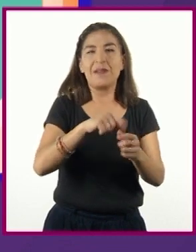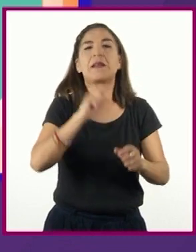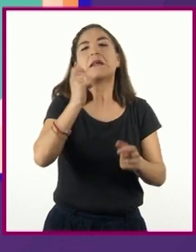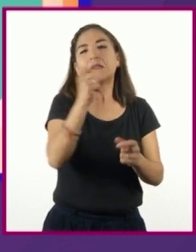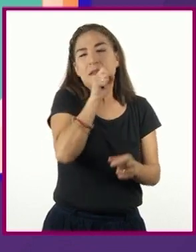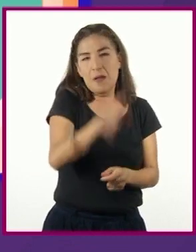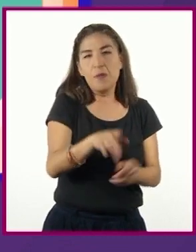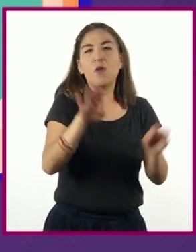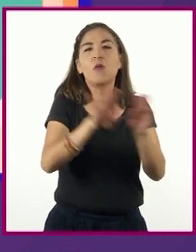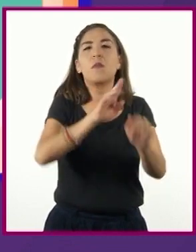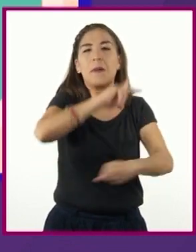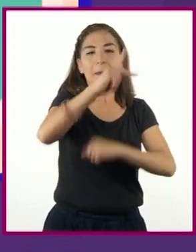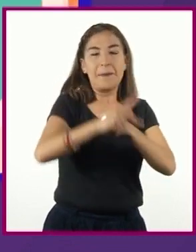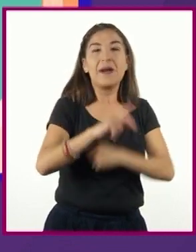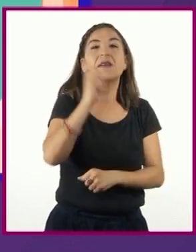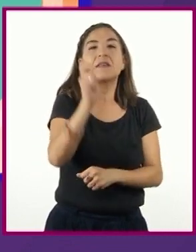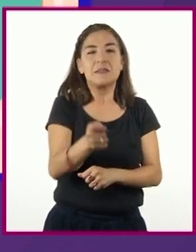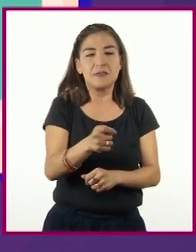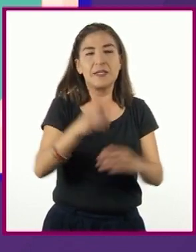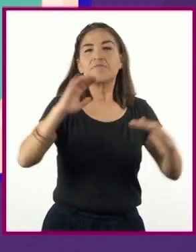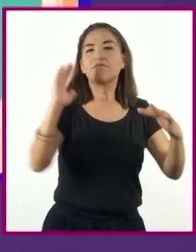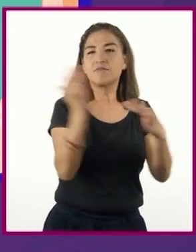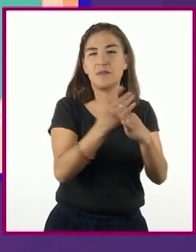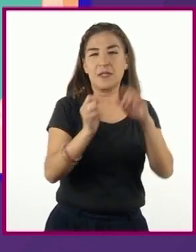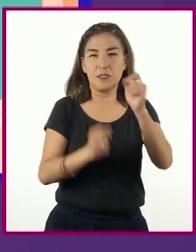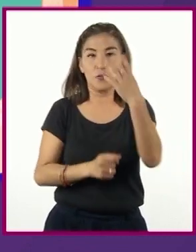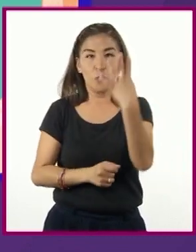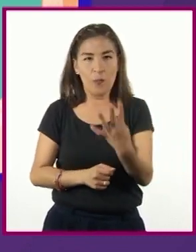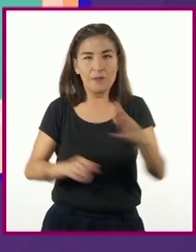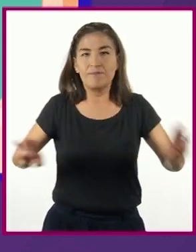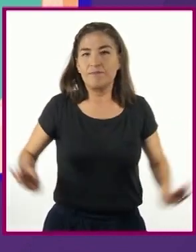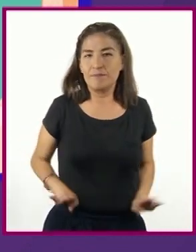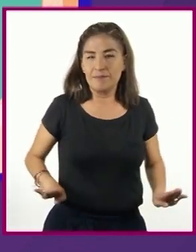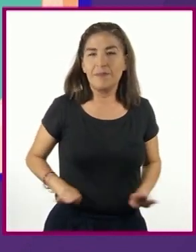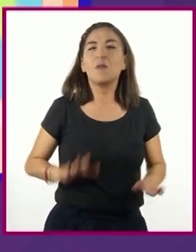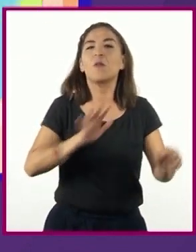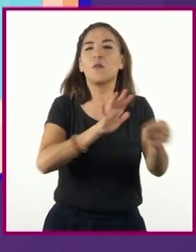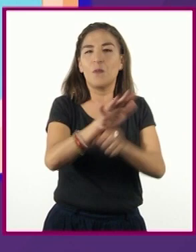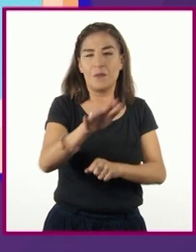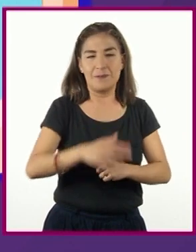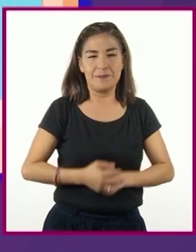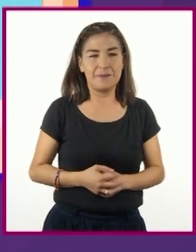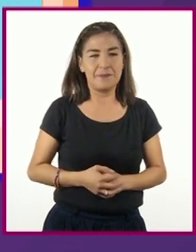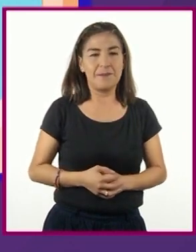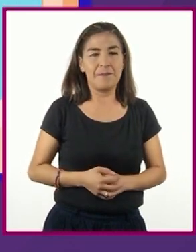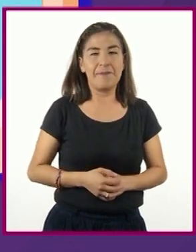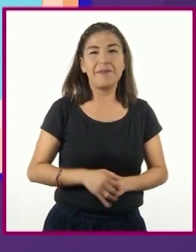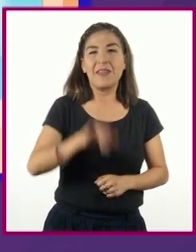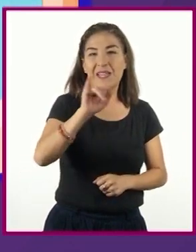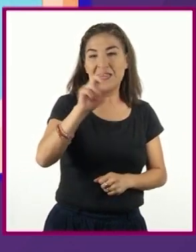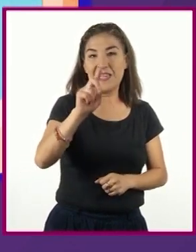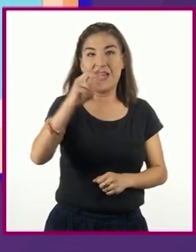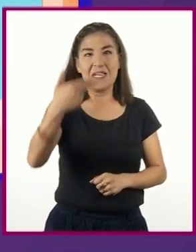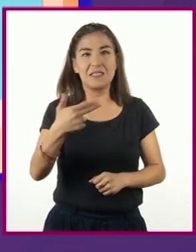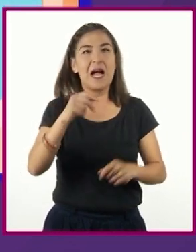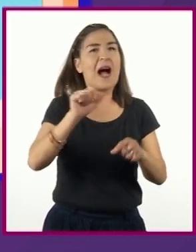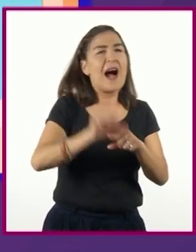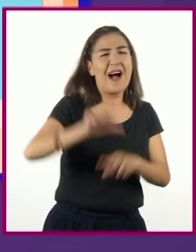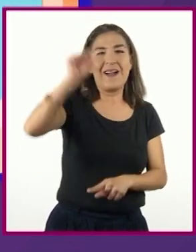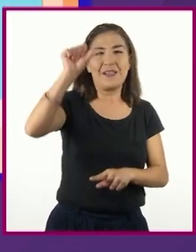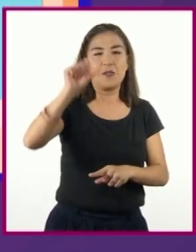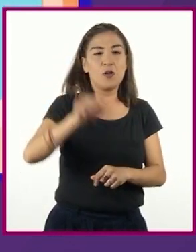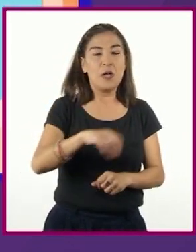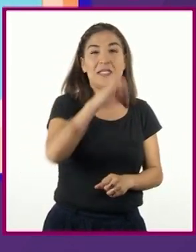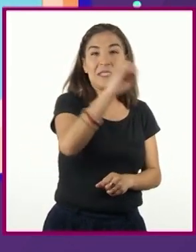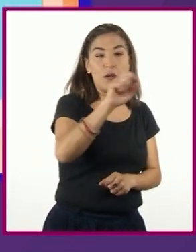de valores de este índice se divide en 4 categorías principales. IDH muy alto. Su promedio va